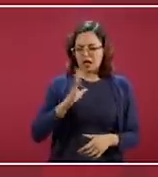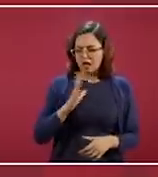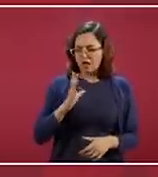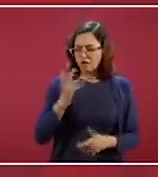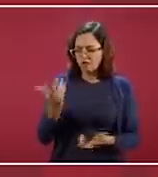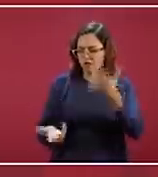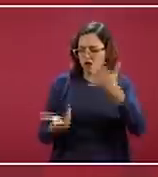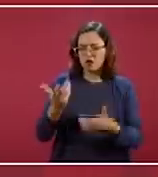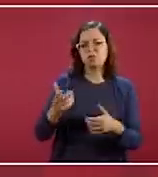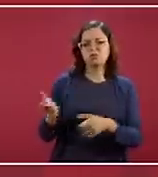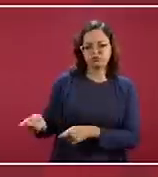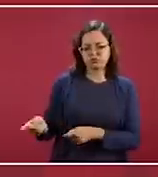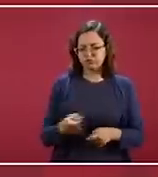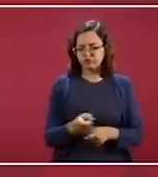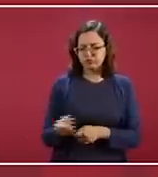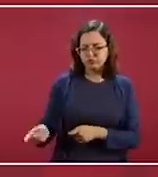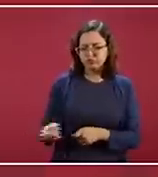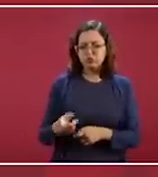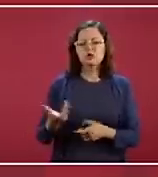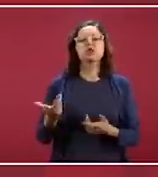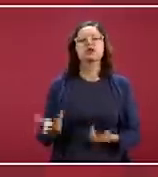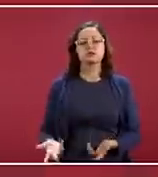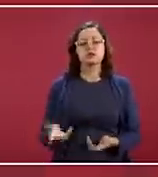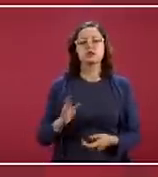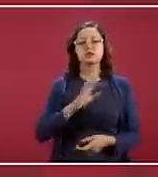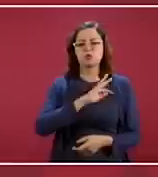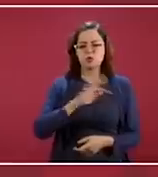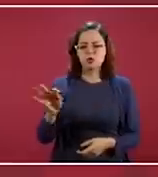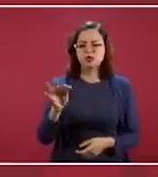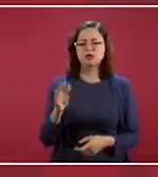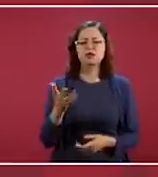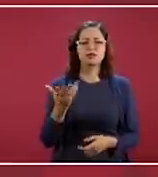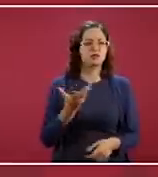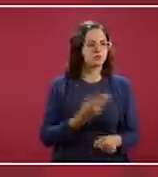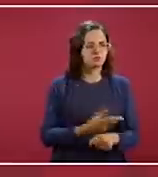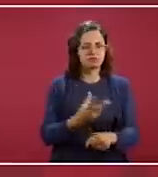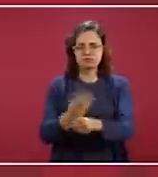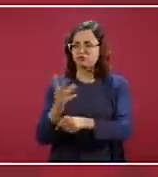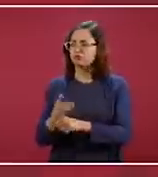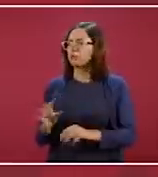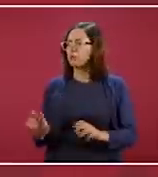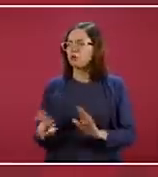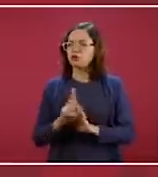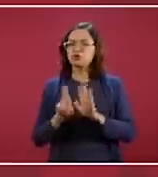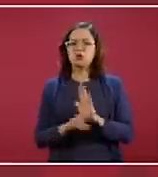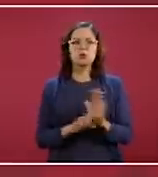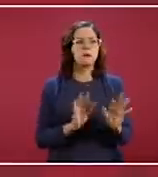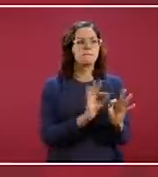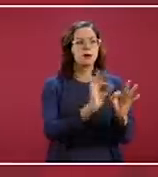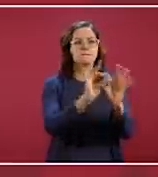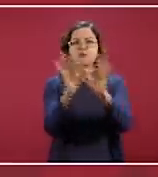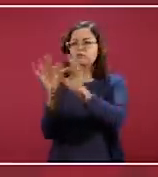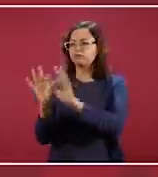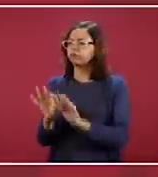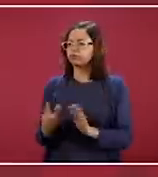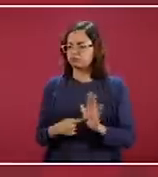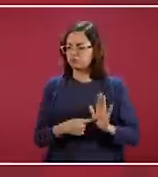cumplen con toda la normatividad. Y